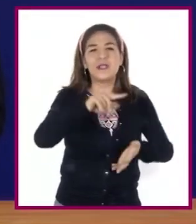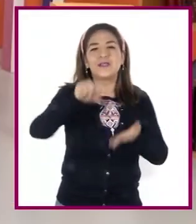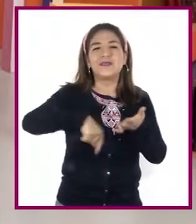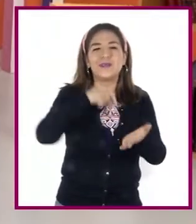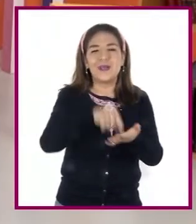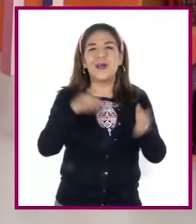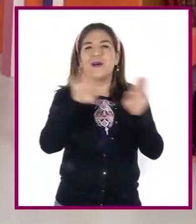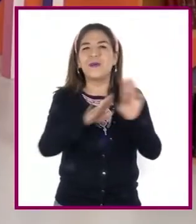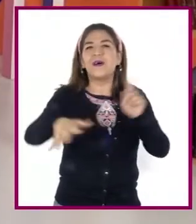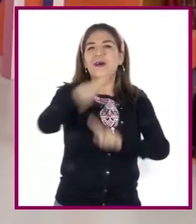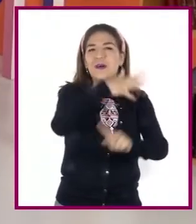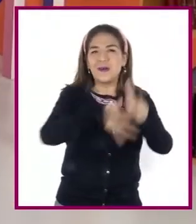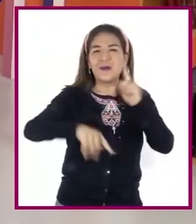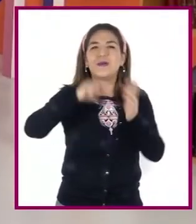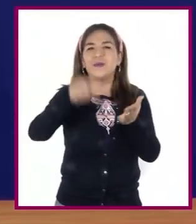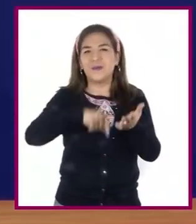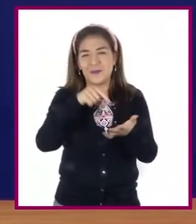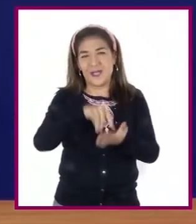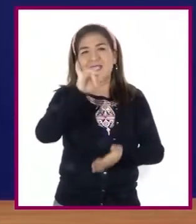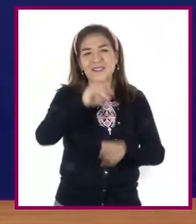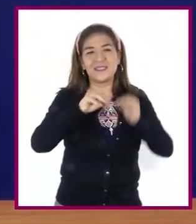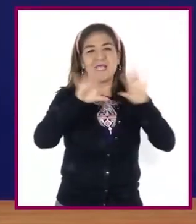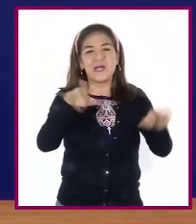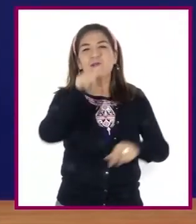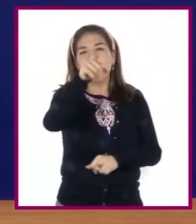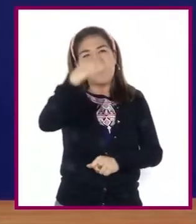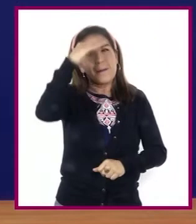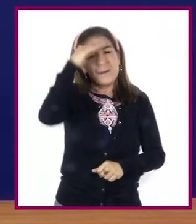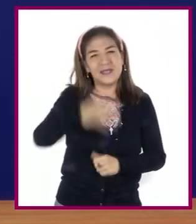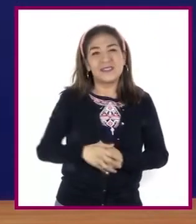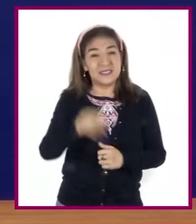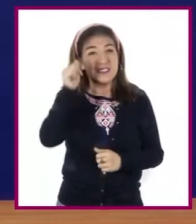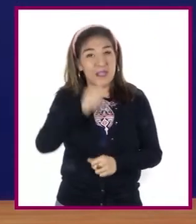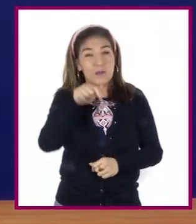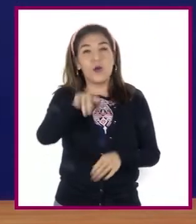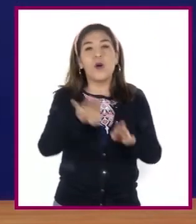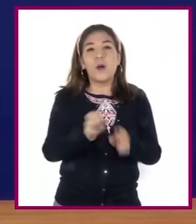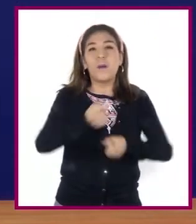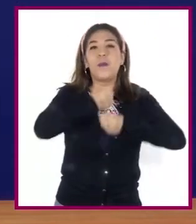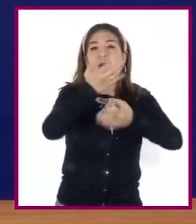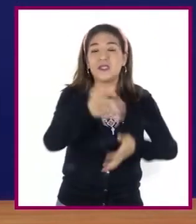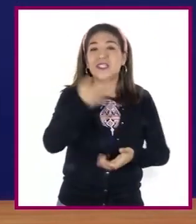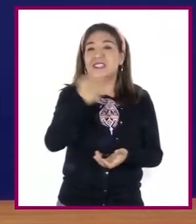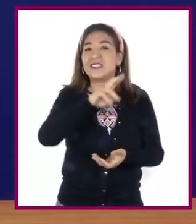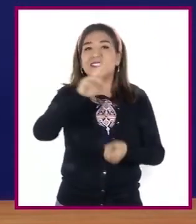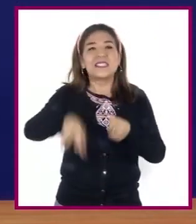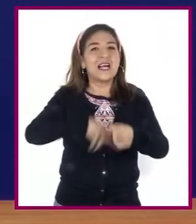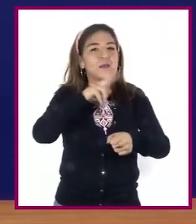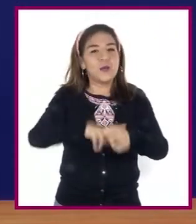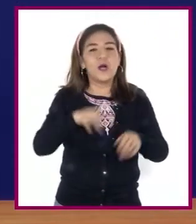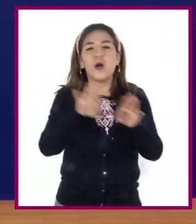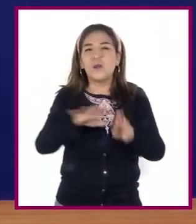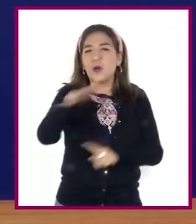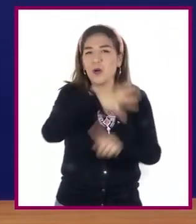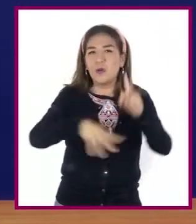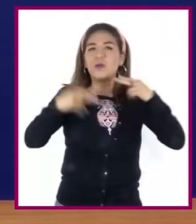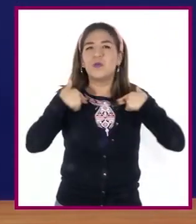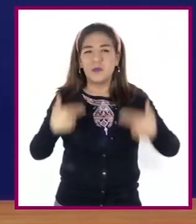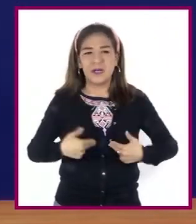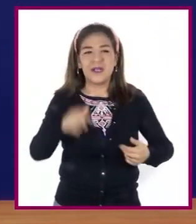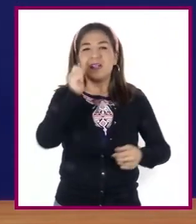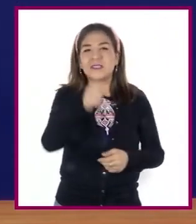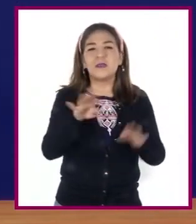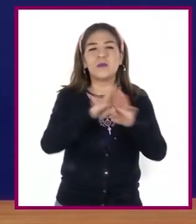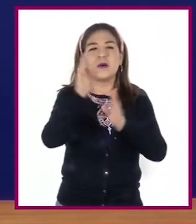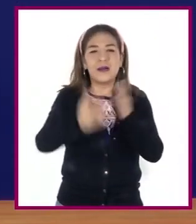las atmósferas. Claro. Piensa siempre que la poesía es algo completamente natural para el ser humano. Aunque no nos